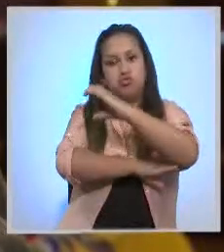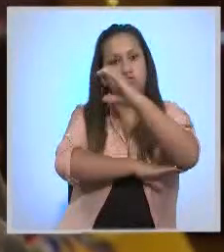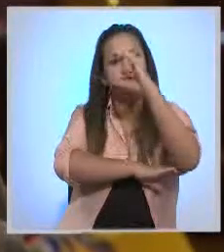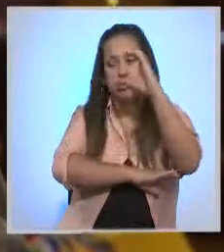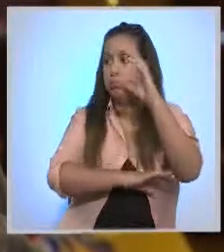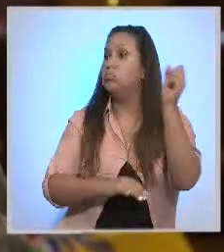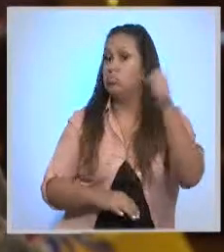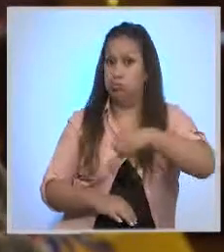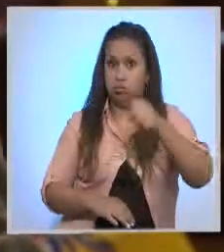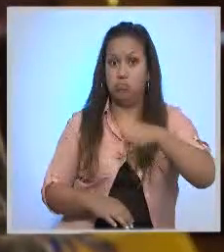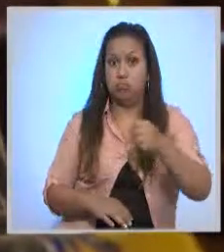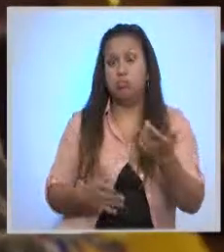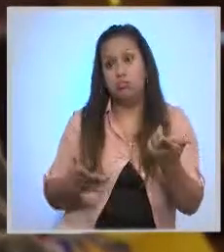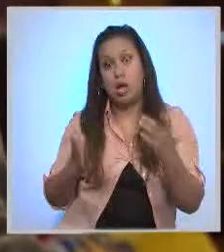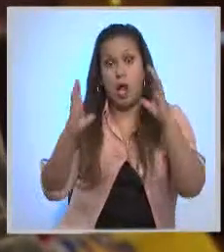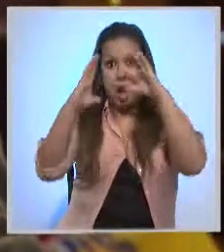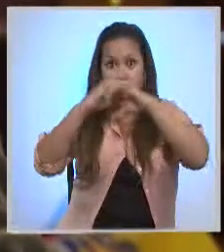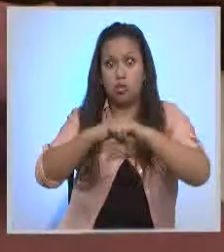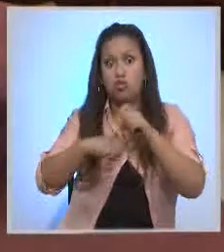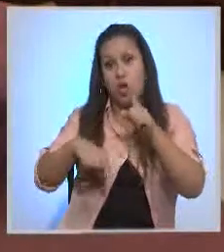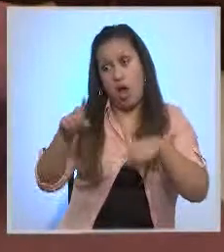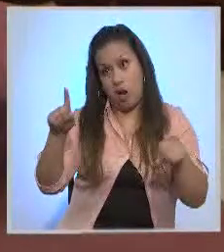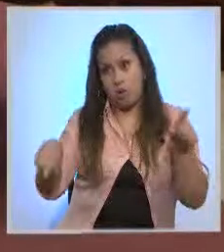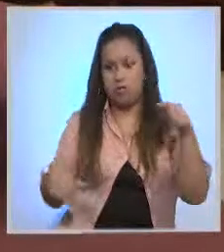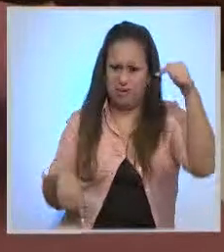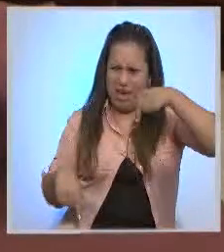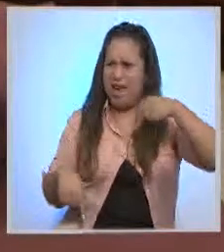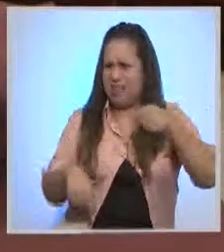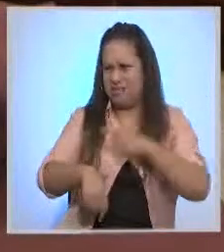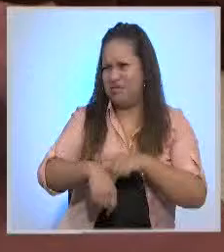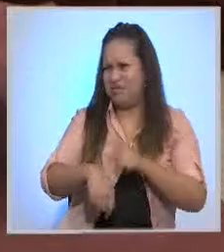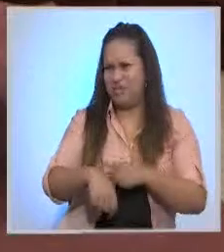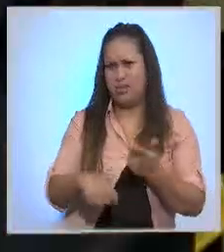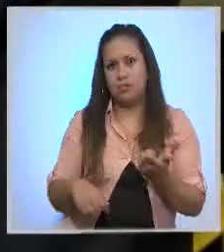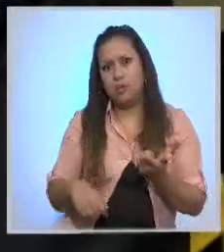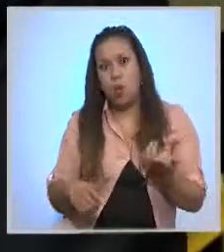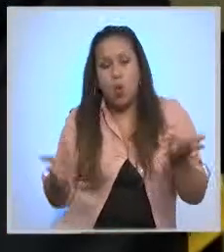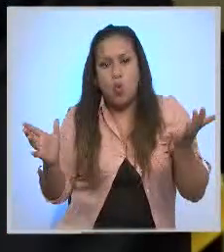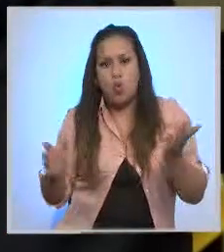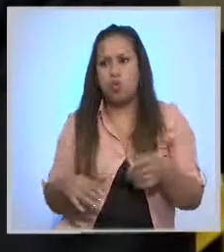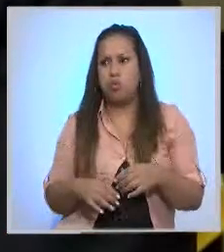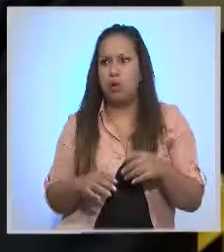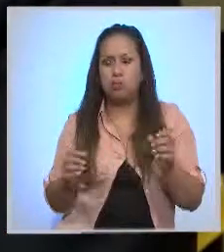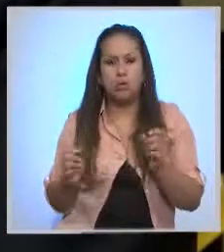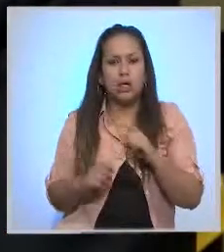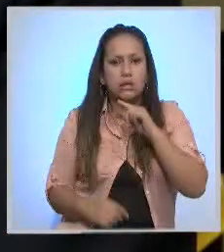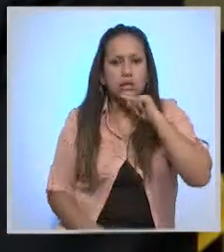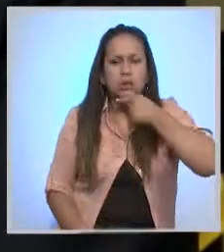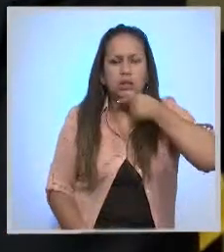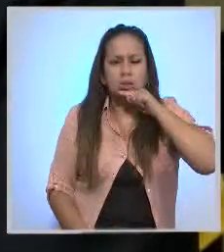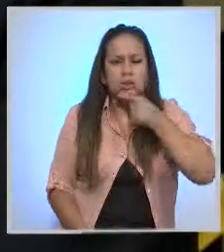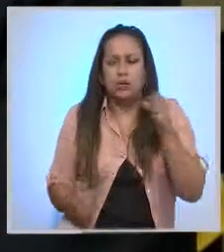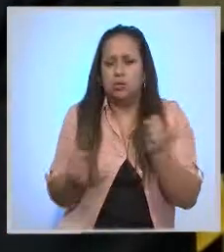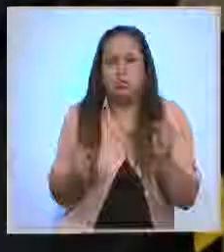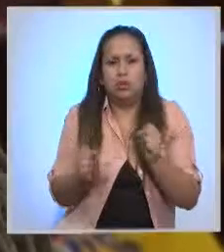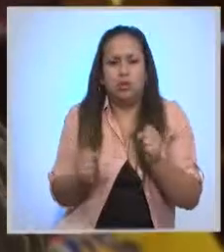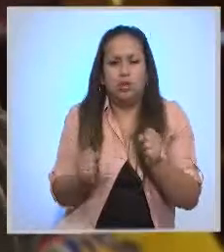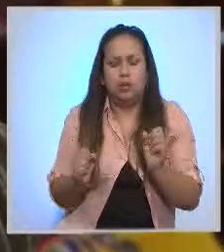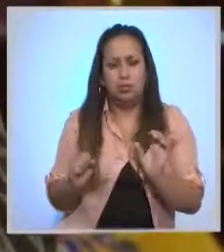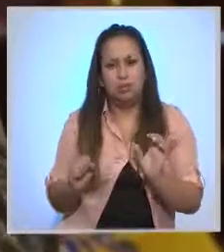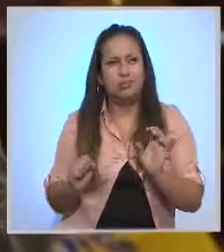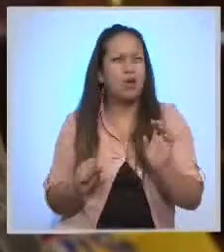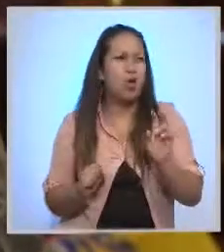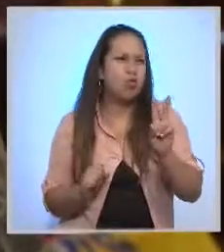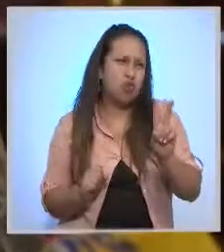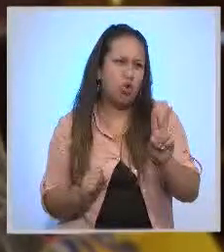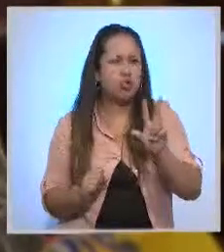bastante complicado dicen que las riberas ahora hay momentos en esta época del año que disminuye incluso a 0 grados centígrados es el momento a la mano hemos medido entre 2